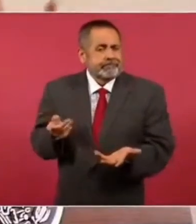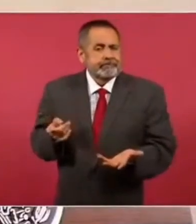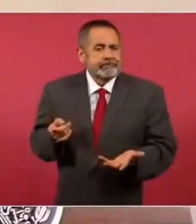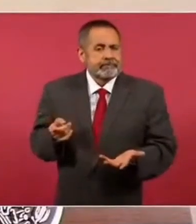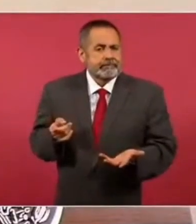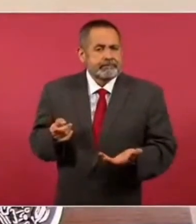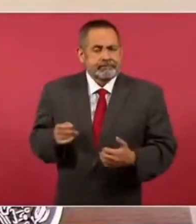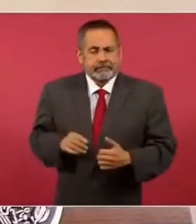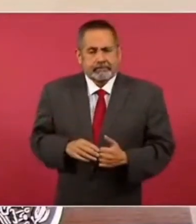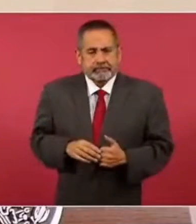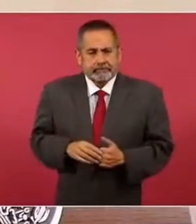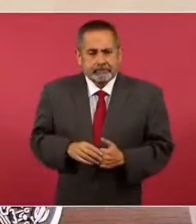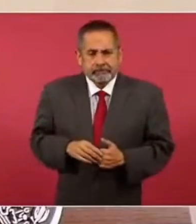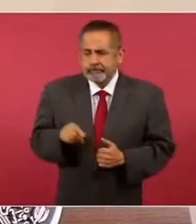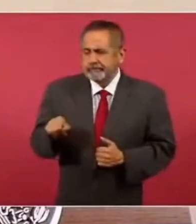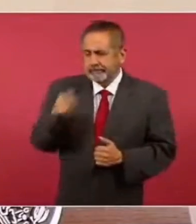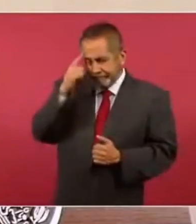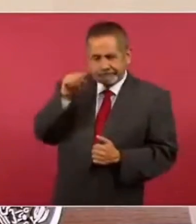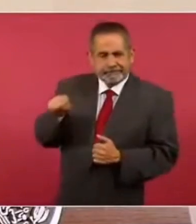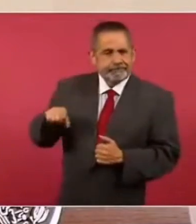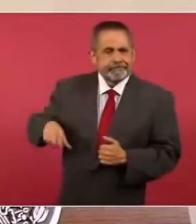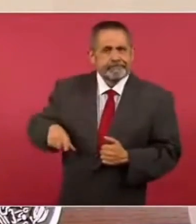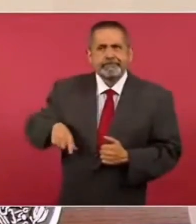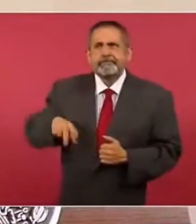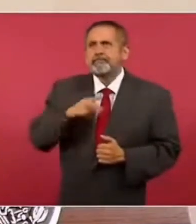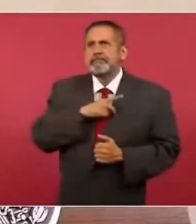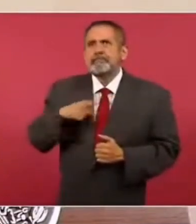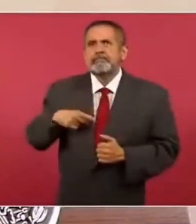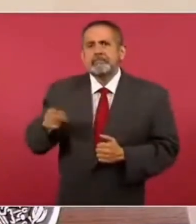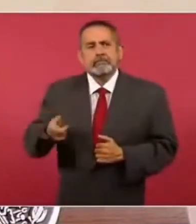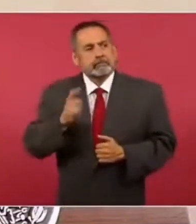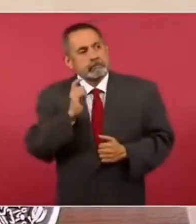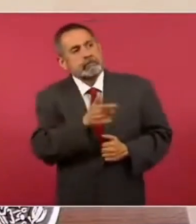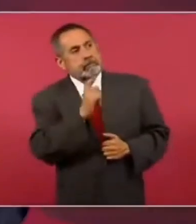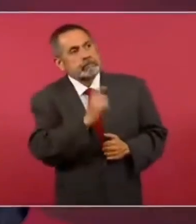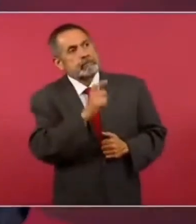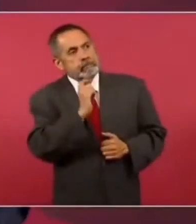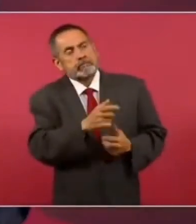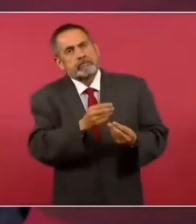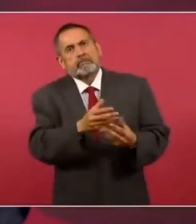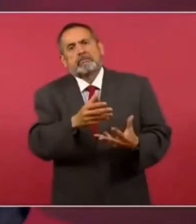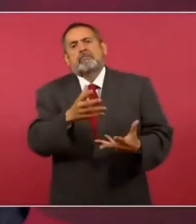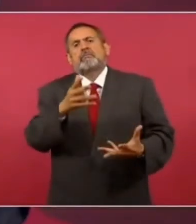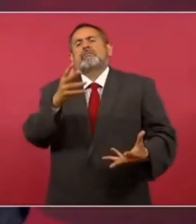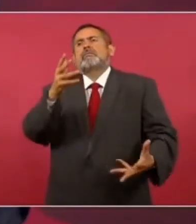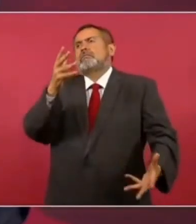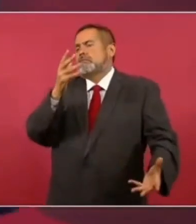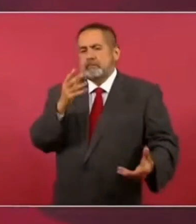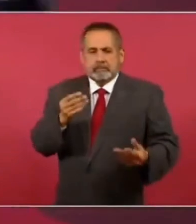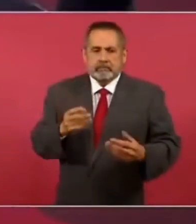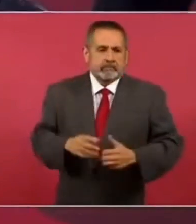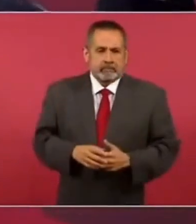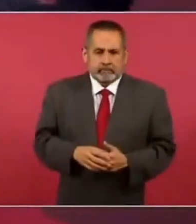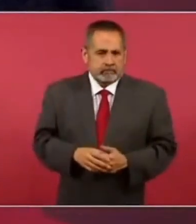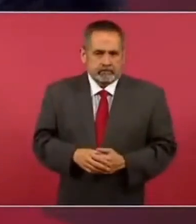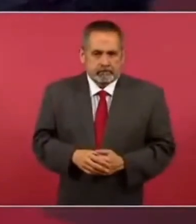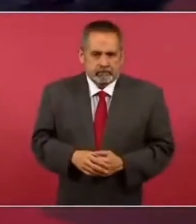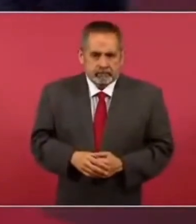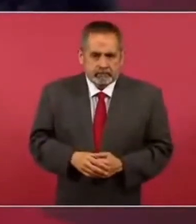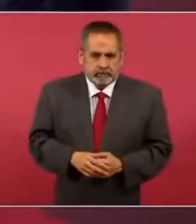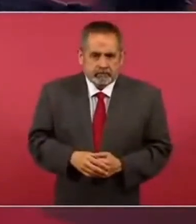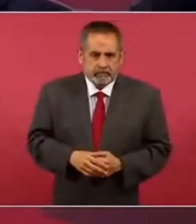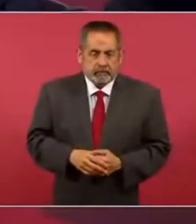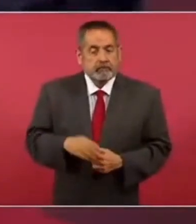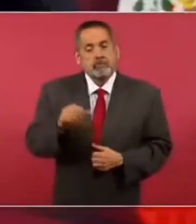y que no tenga que pagar tanto. Otra cuestión